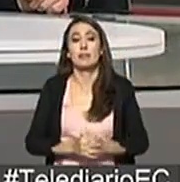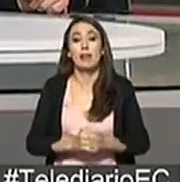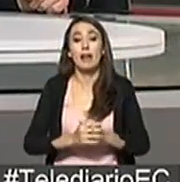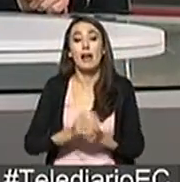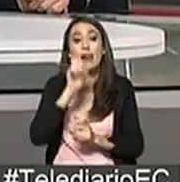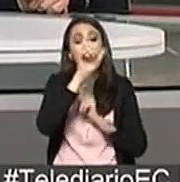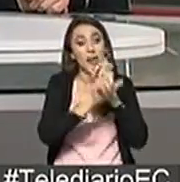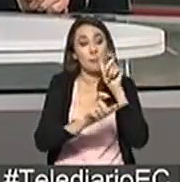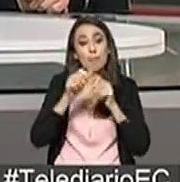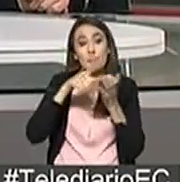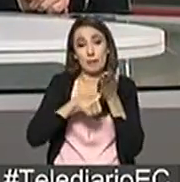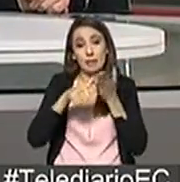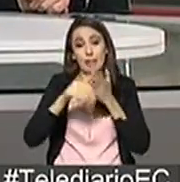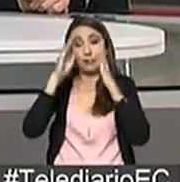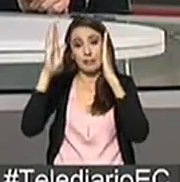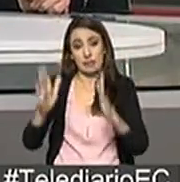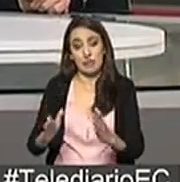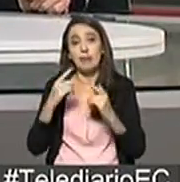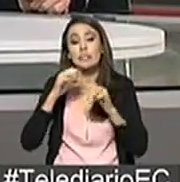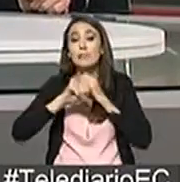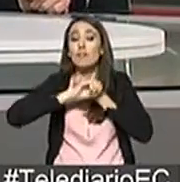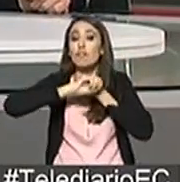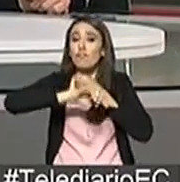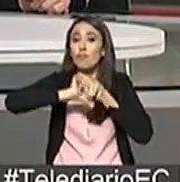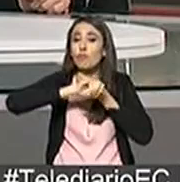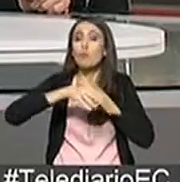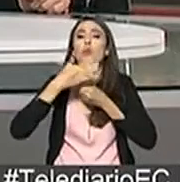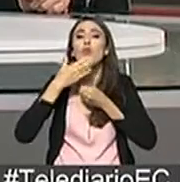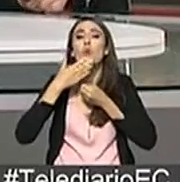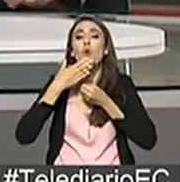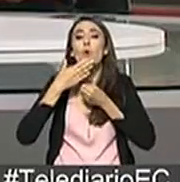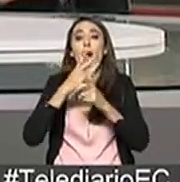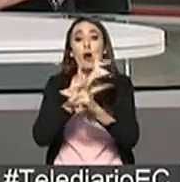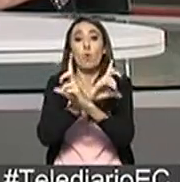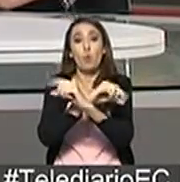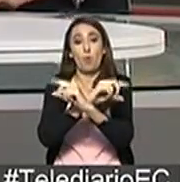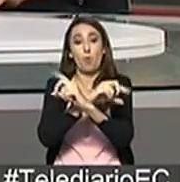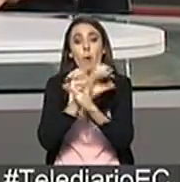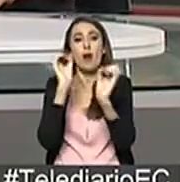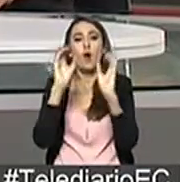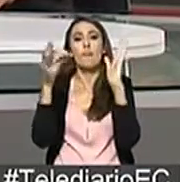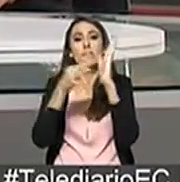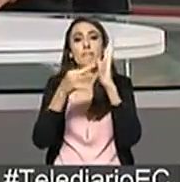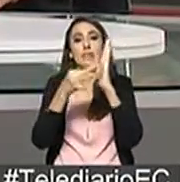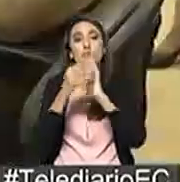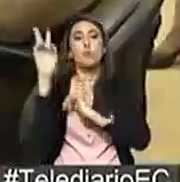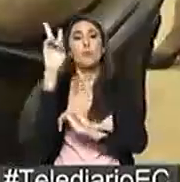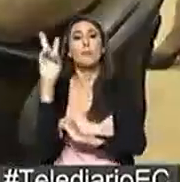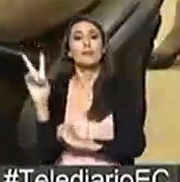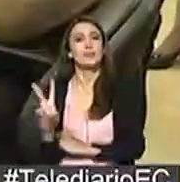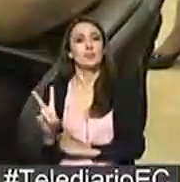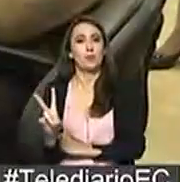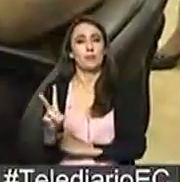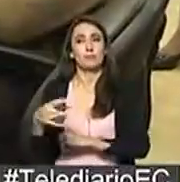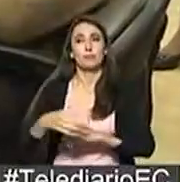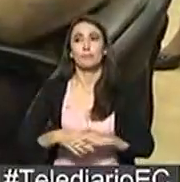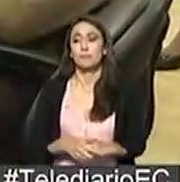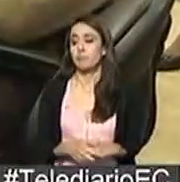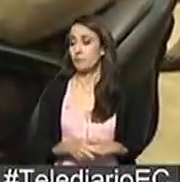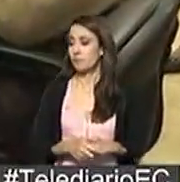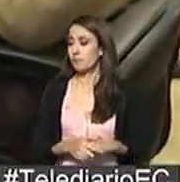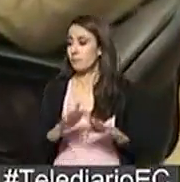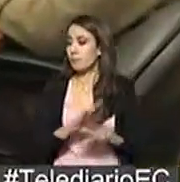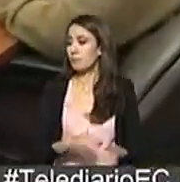que muchas de esas informaciones fueron difundidas a través de cuentas activadas desde Venezuela. Estamos en un proceso de